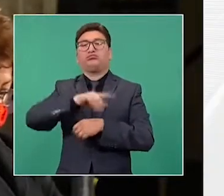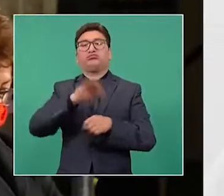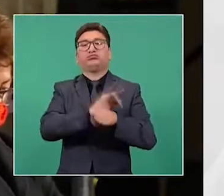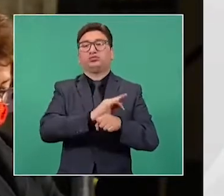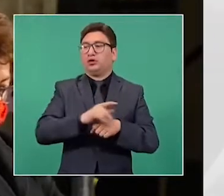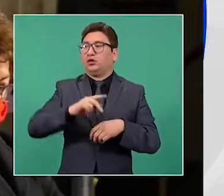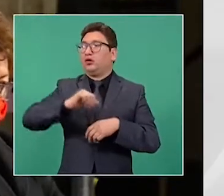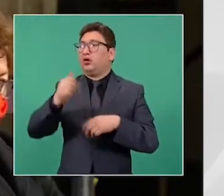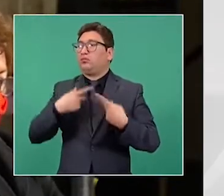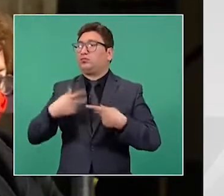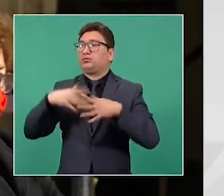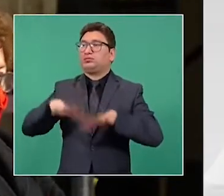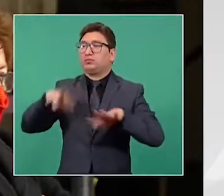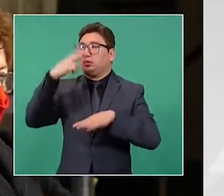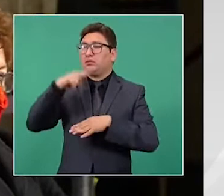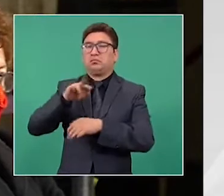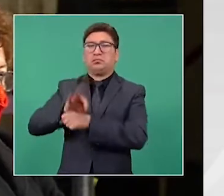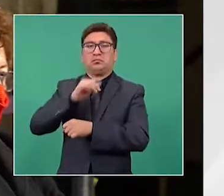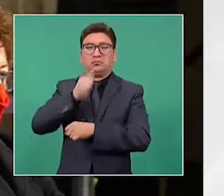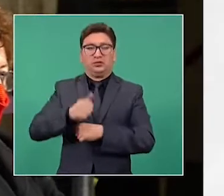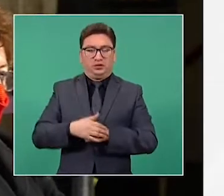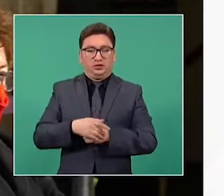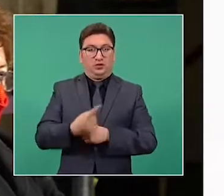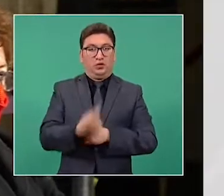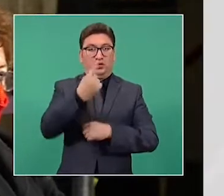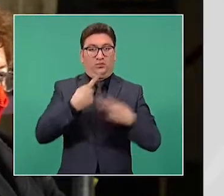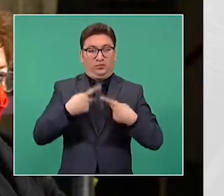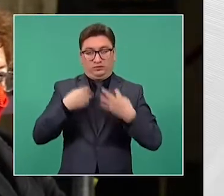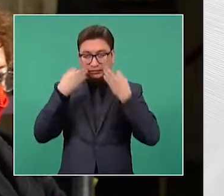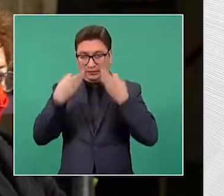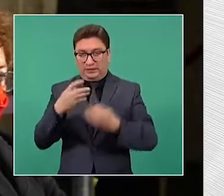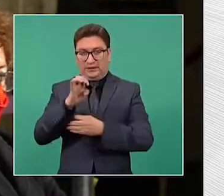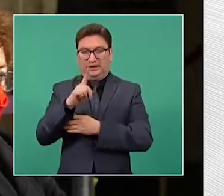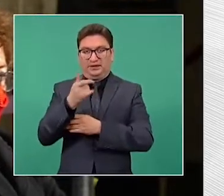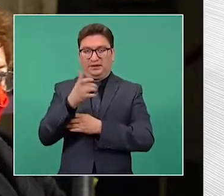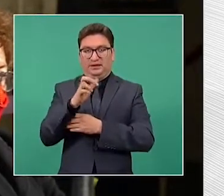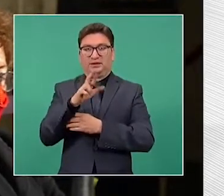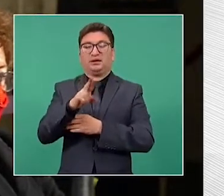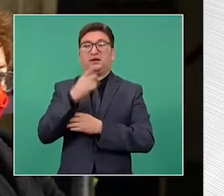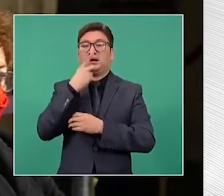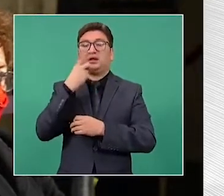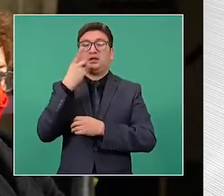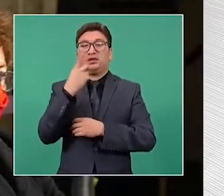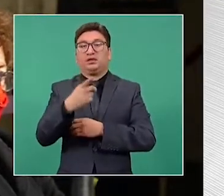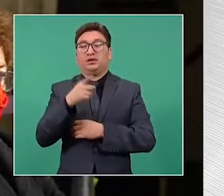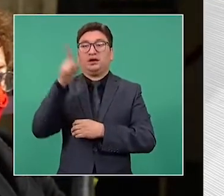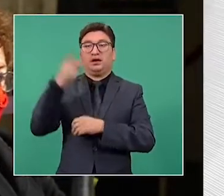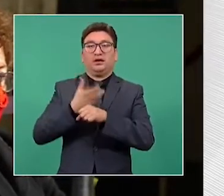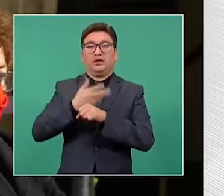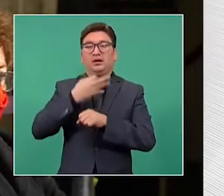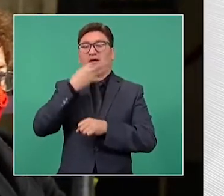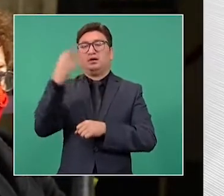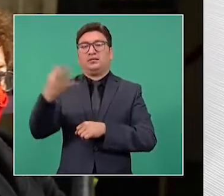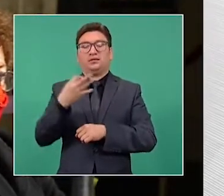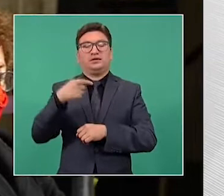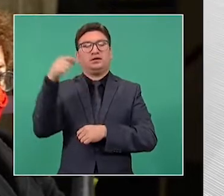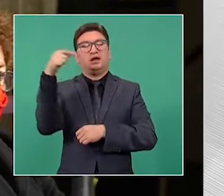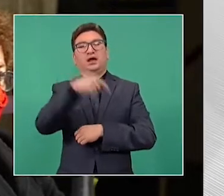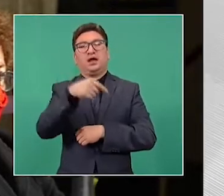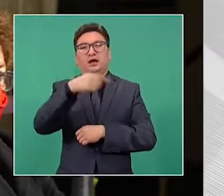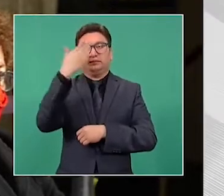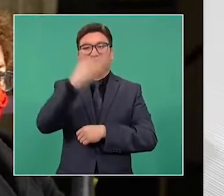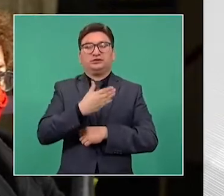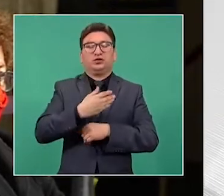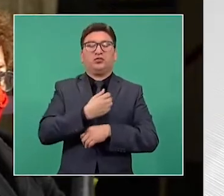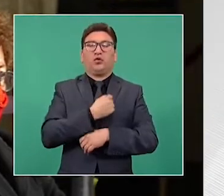ciudadanos. En otro texto dice: un testigo, Edgar, ha revelado en Estados Unidos respecto a una amplia red de